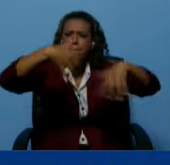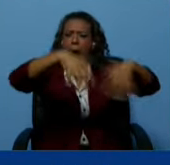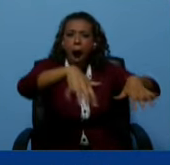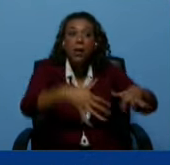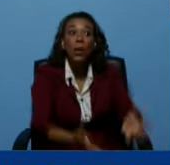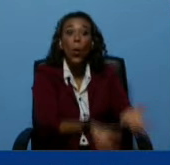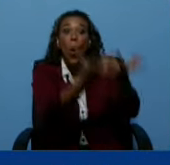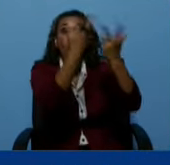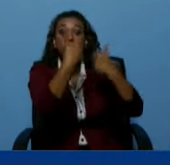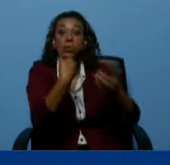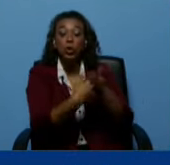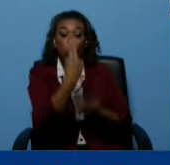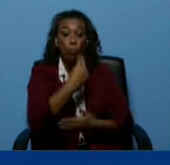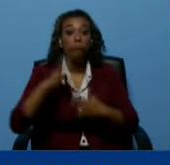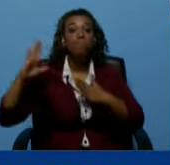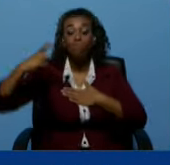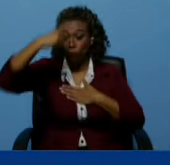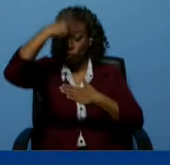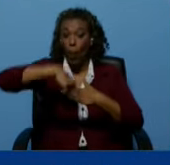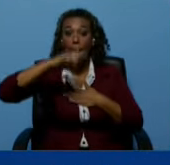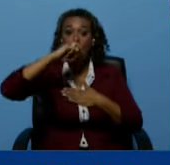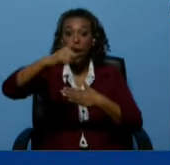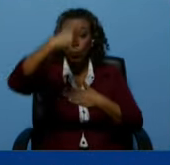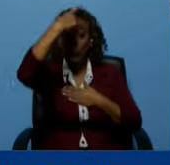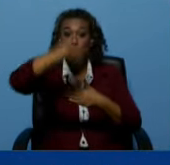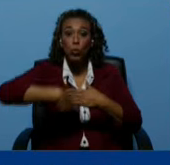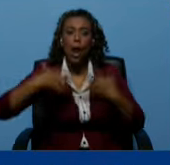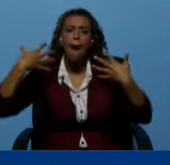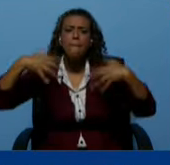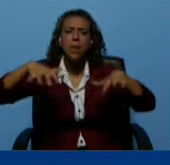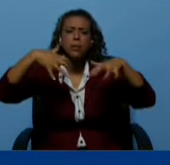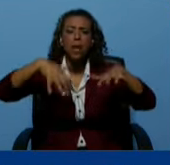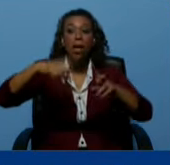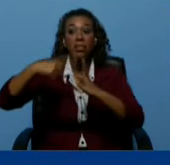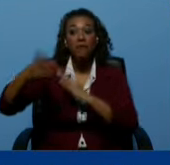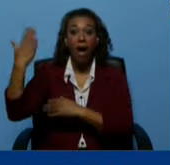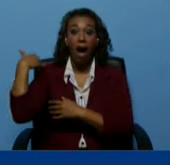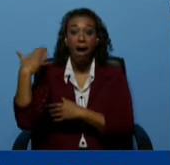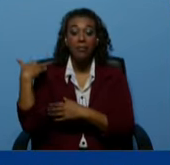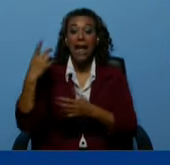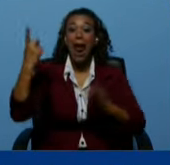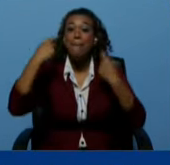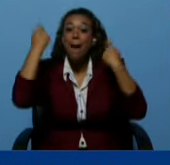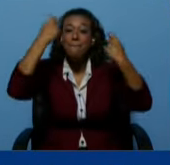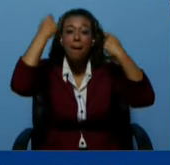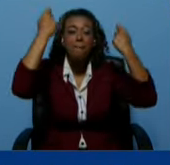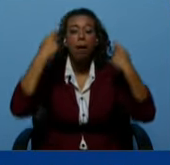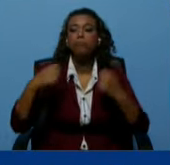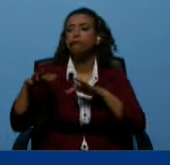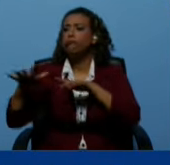me comprometí en la perenigración, todas,